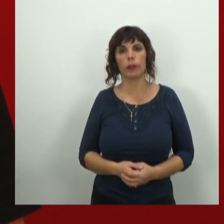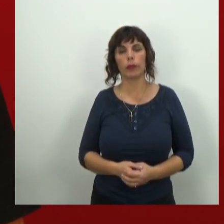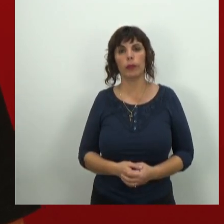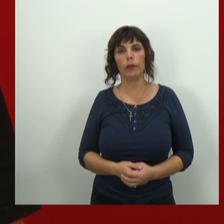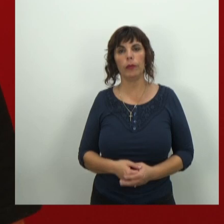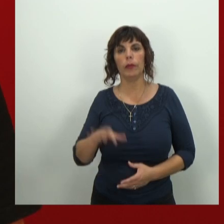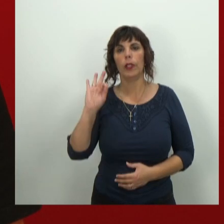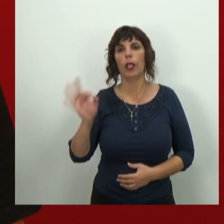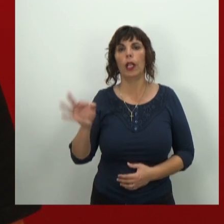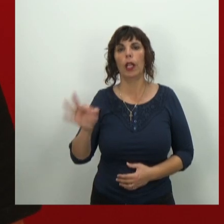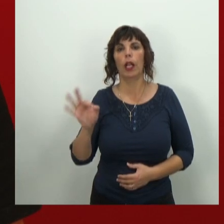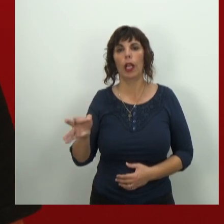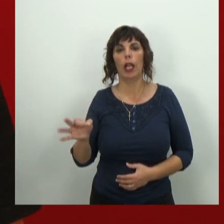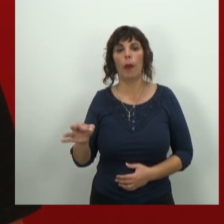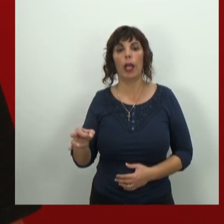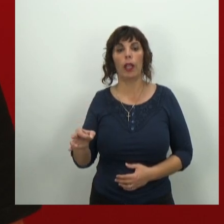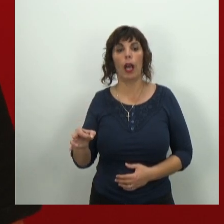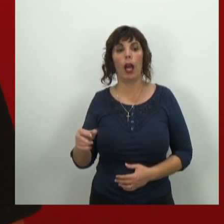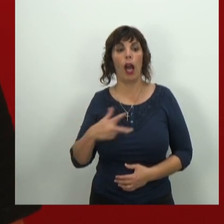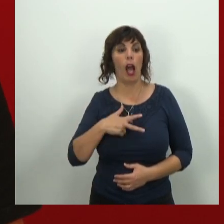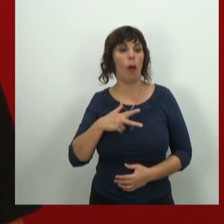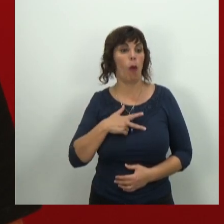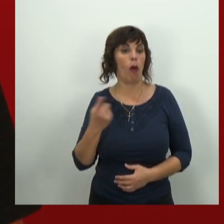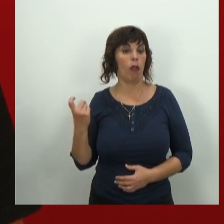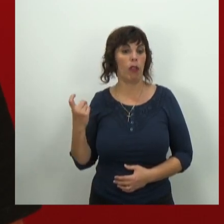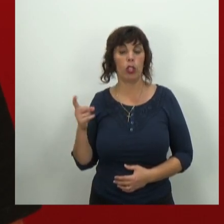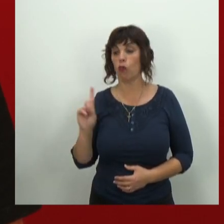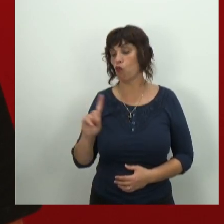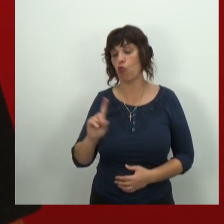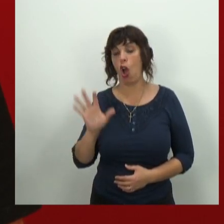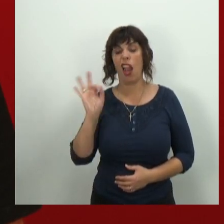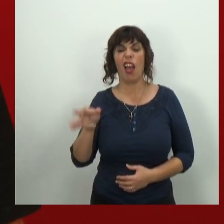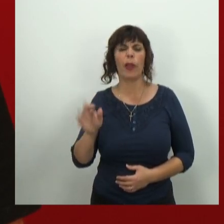Porque la verdad no necesita abogados, solo testigos.